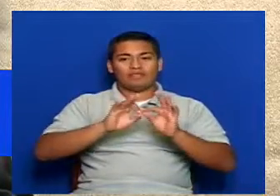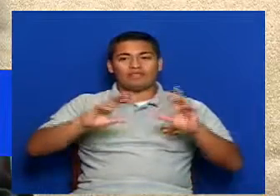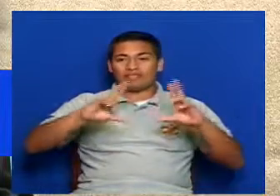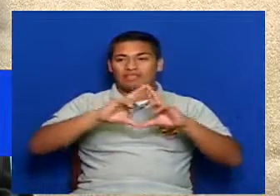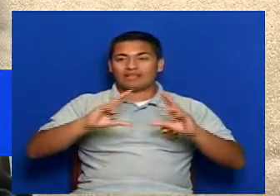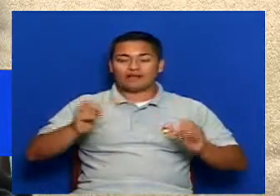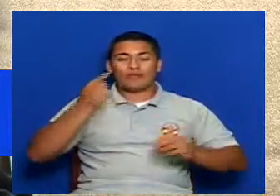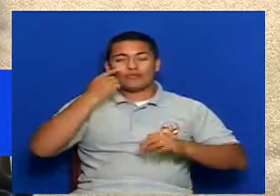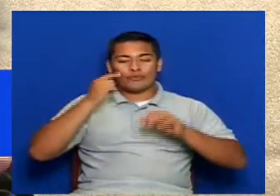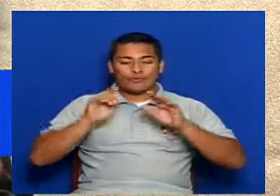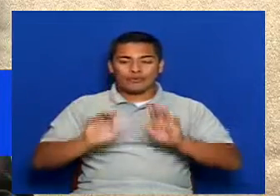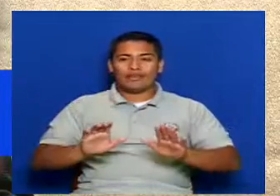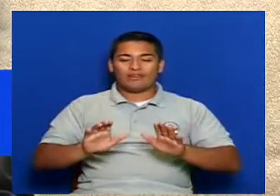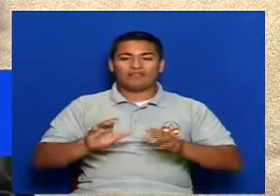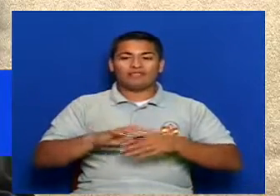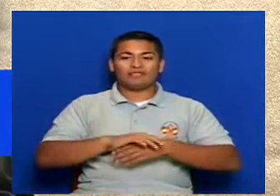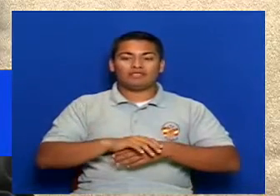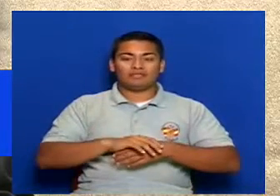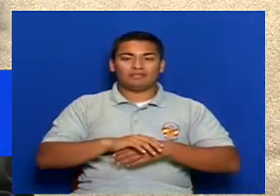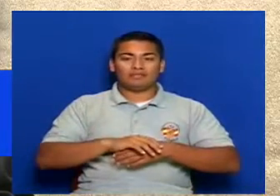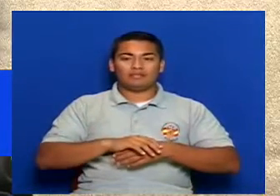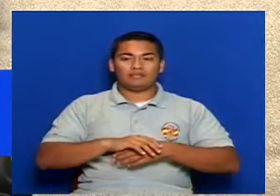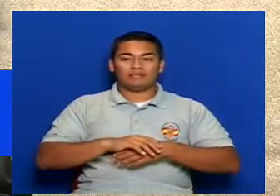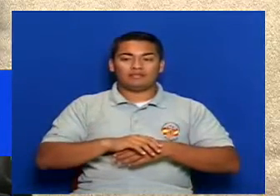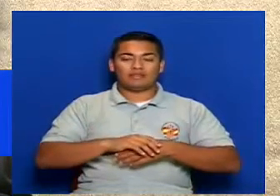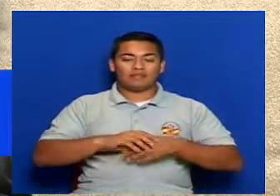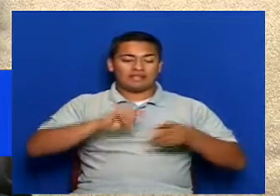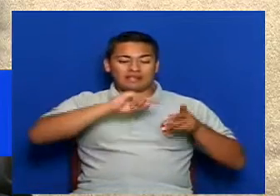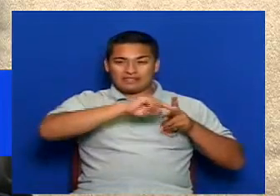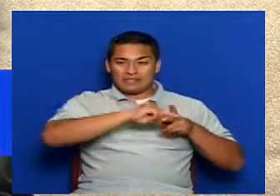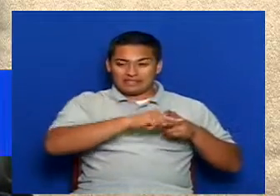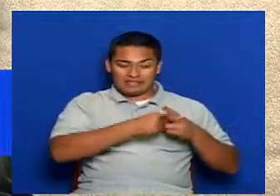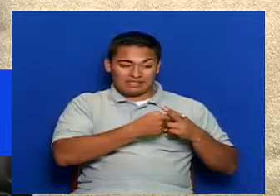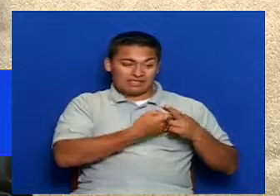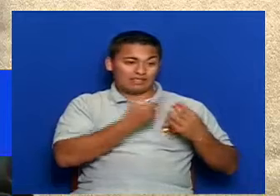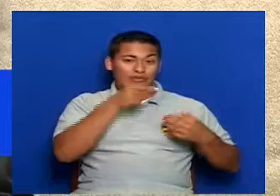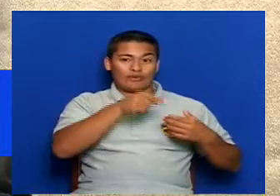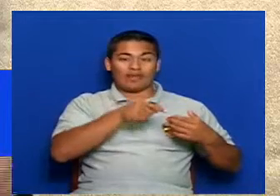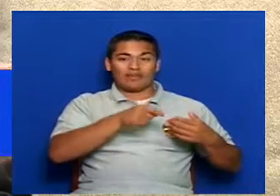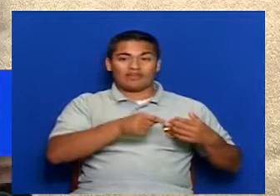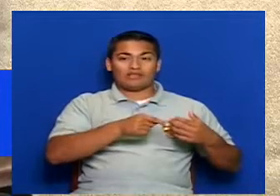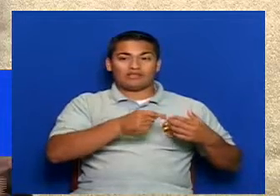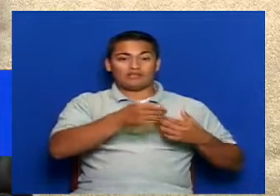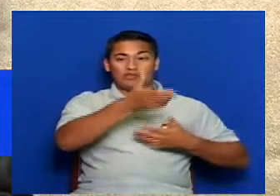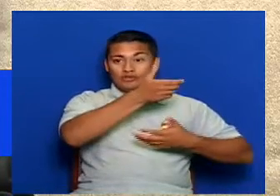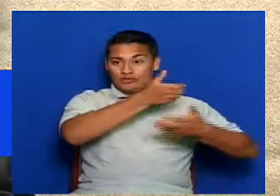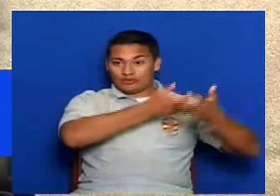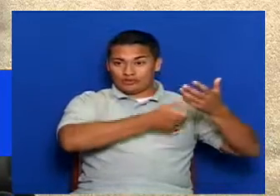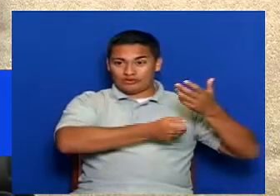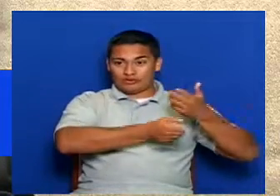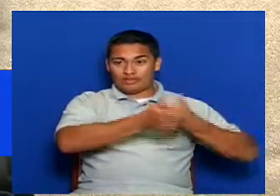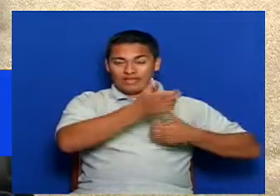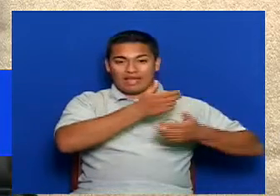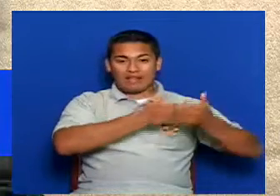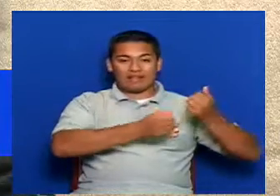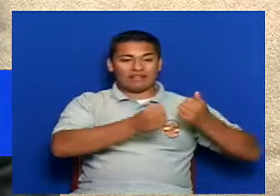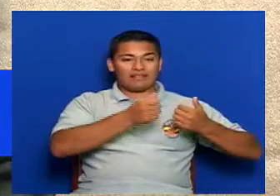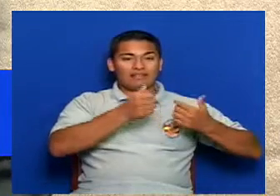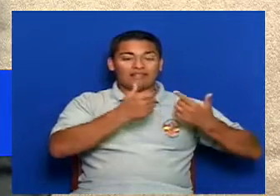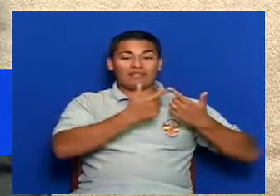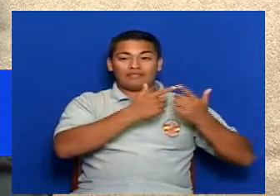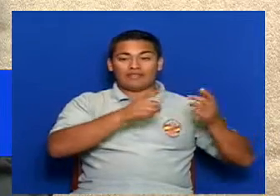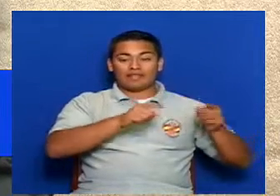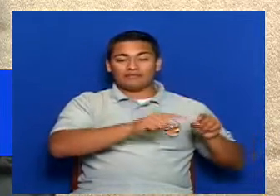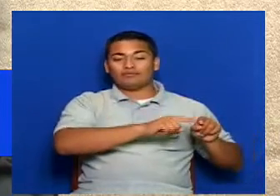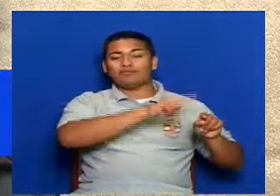y donde en la cabecera el río me conoce y en la libertad chontales y ahí está a 12 km santodomingo dos